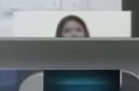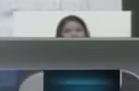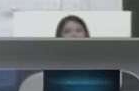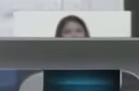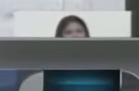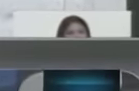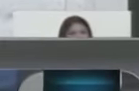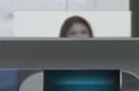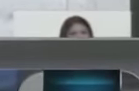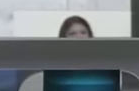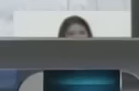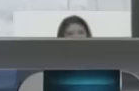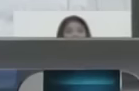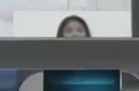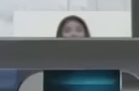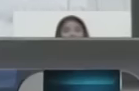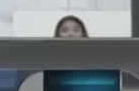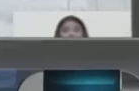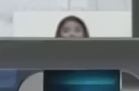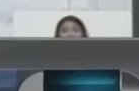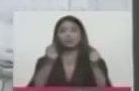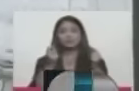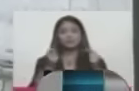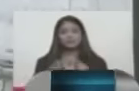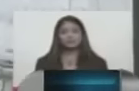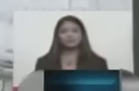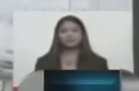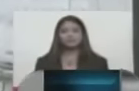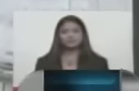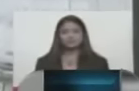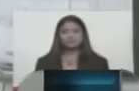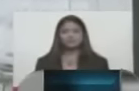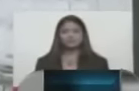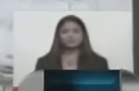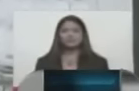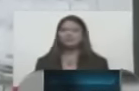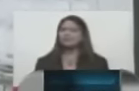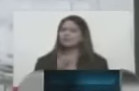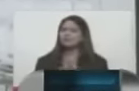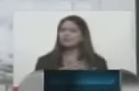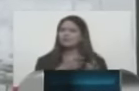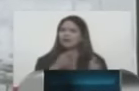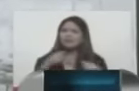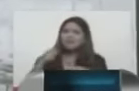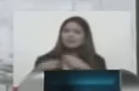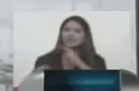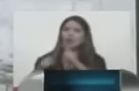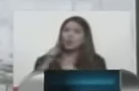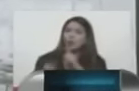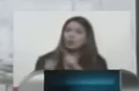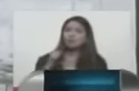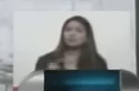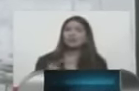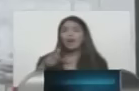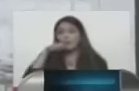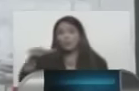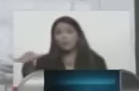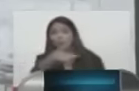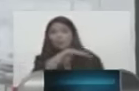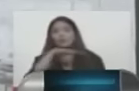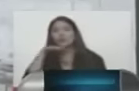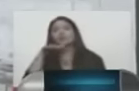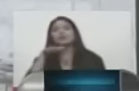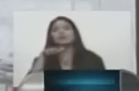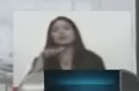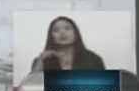mafia de economía criminal que desviaba productos dirigidos al pueblo, a la red privada, y que se lucraba